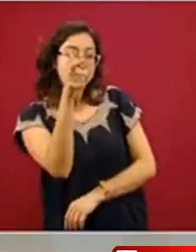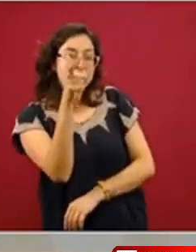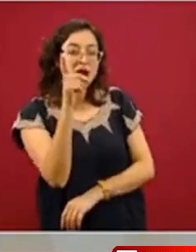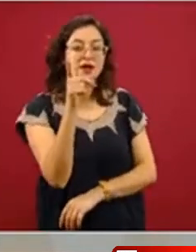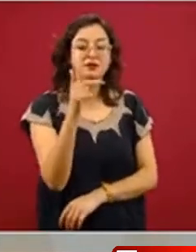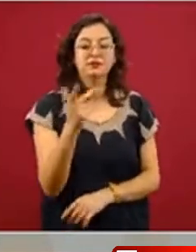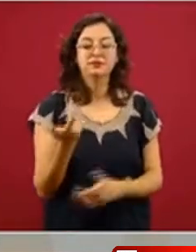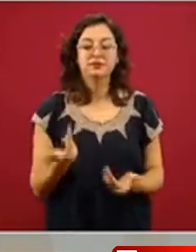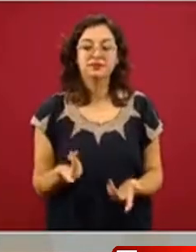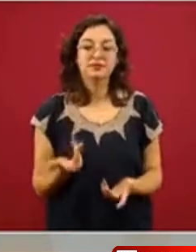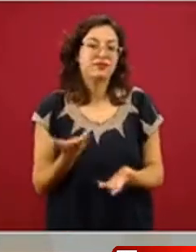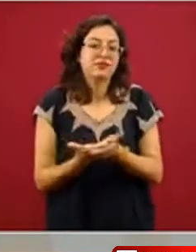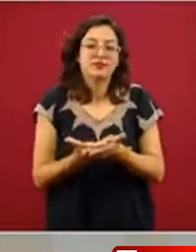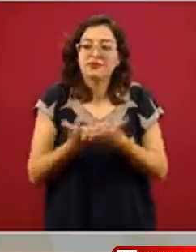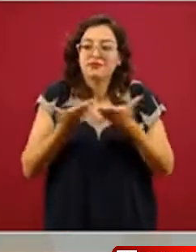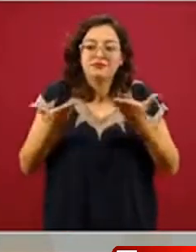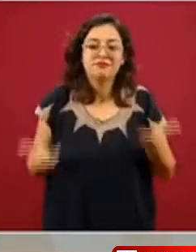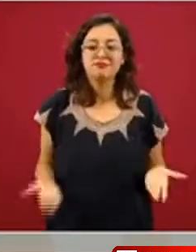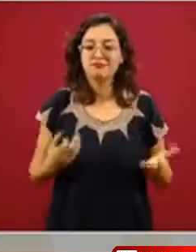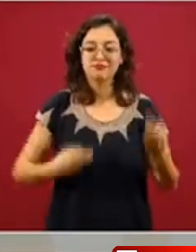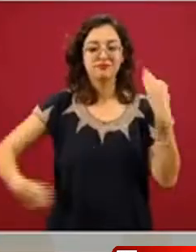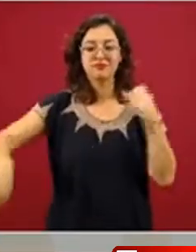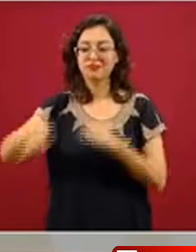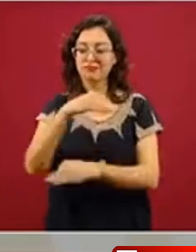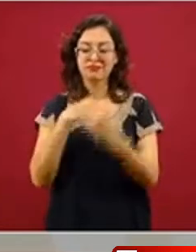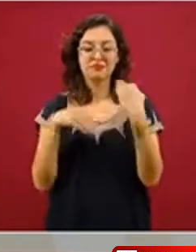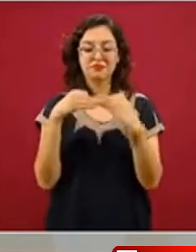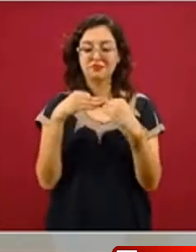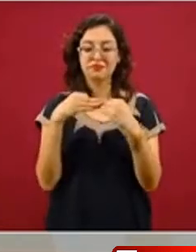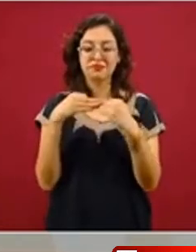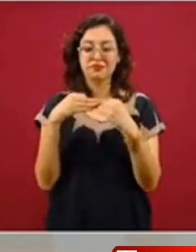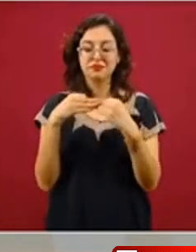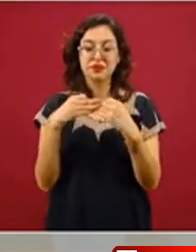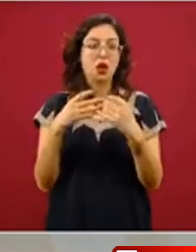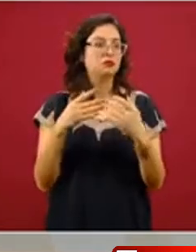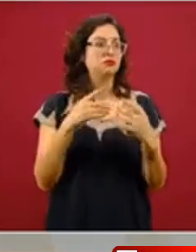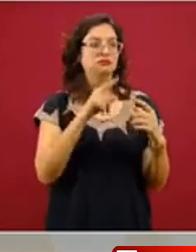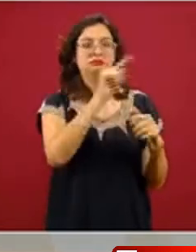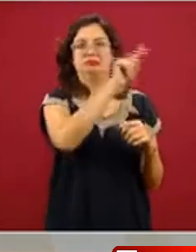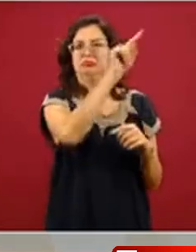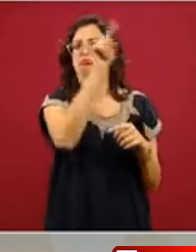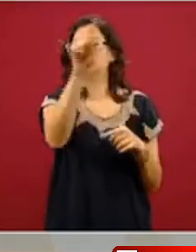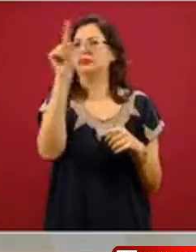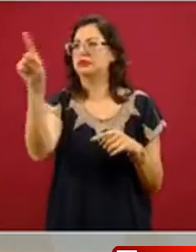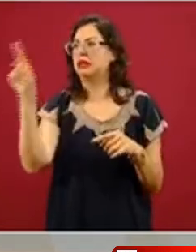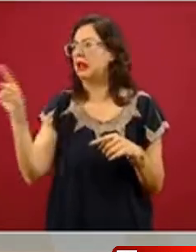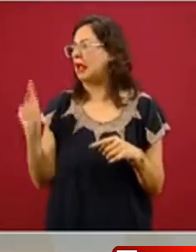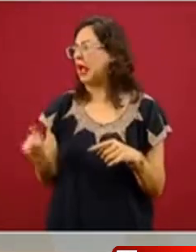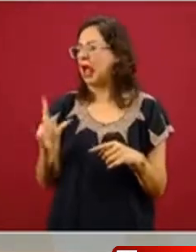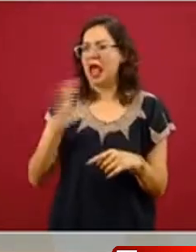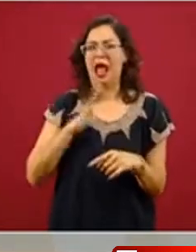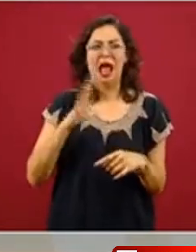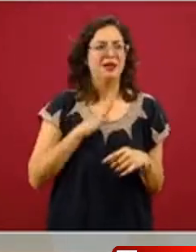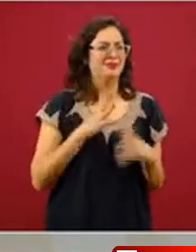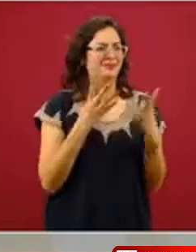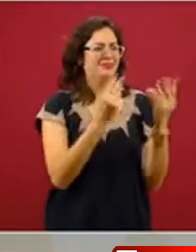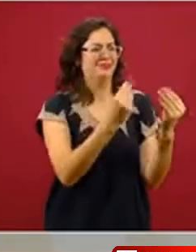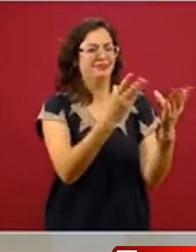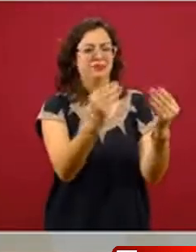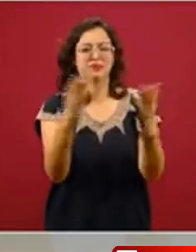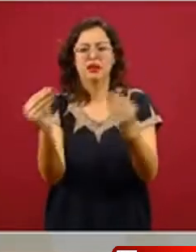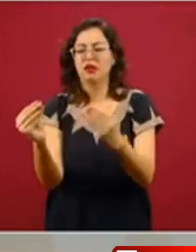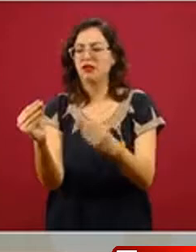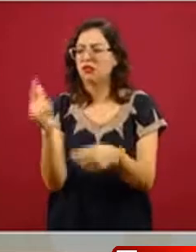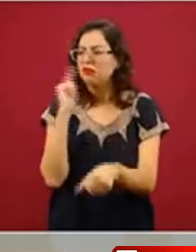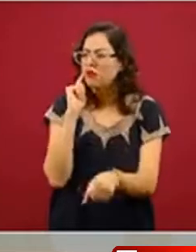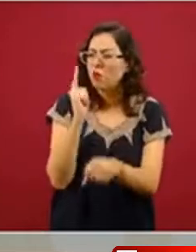lectura. Y ahora que a todos nos han hecho estas mediciones por doquier, 3 o 5 o 7 veces al día, nos podemos